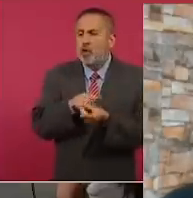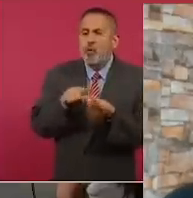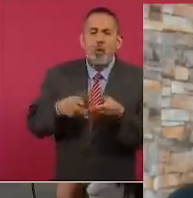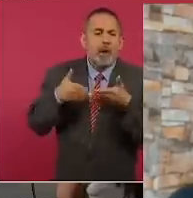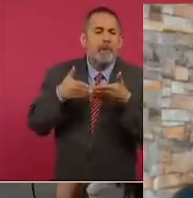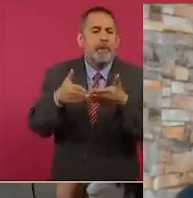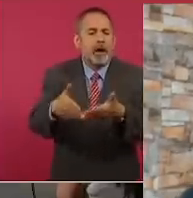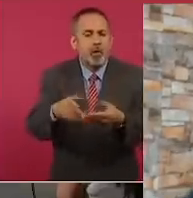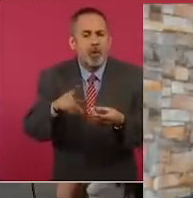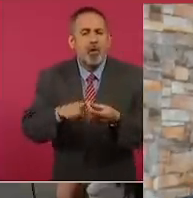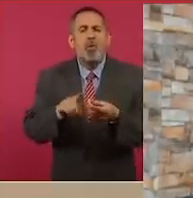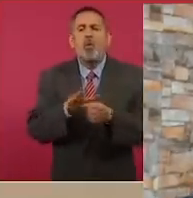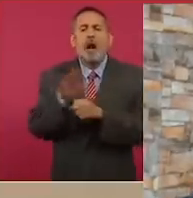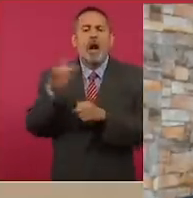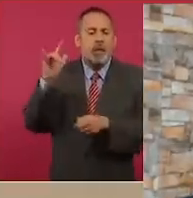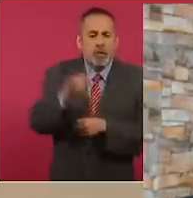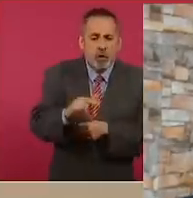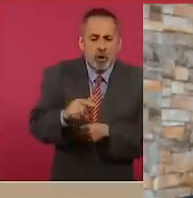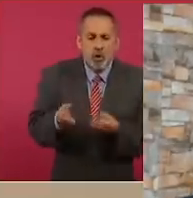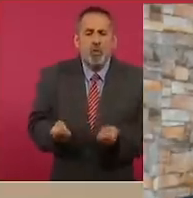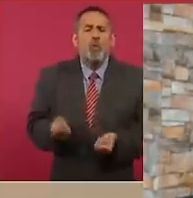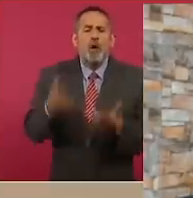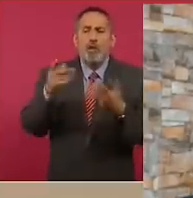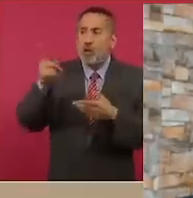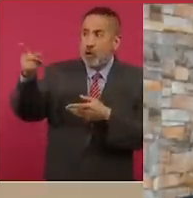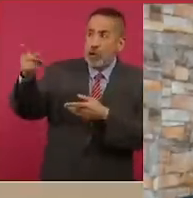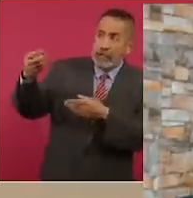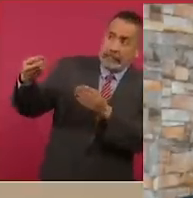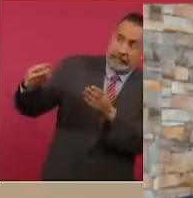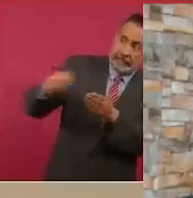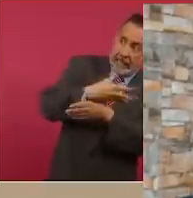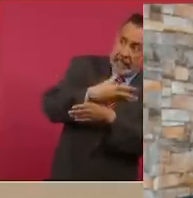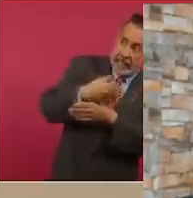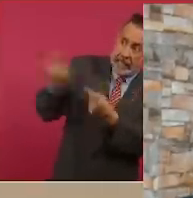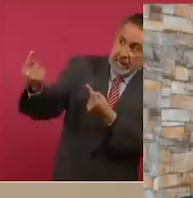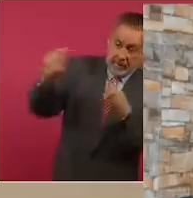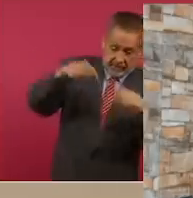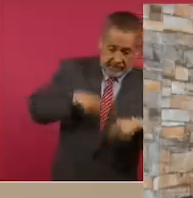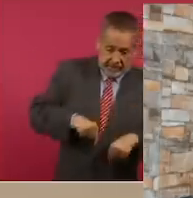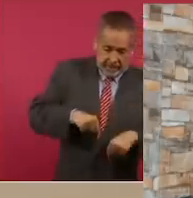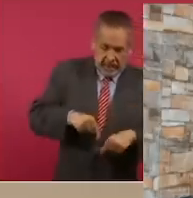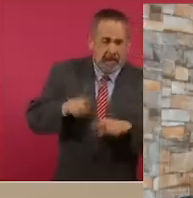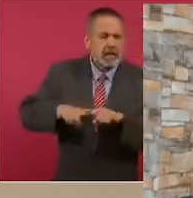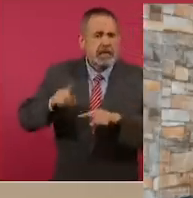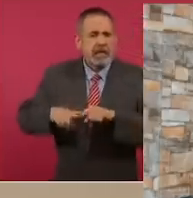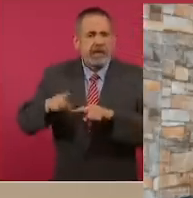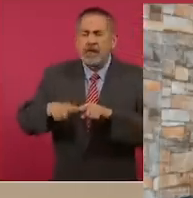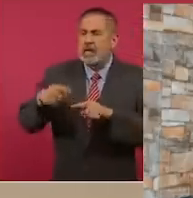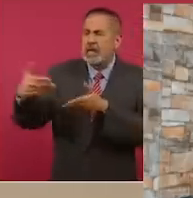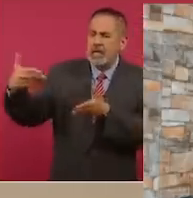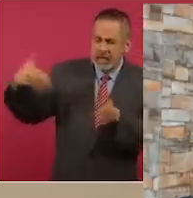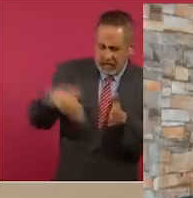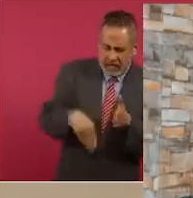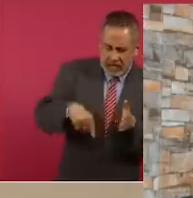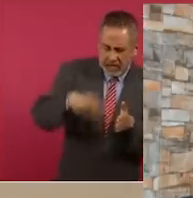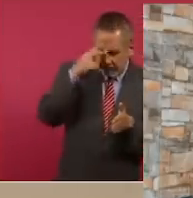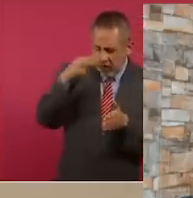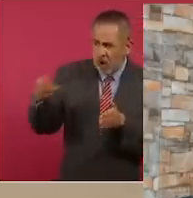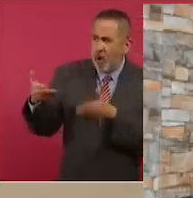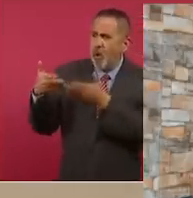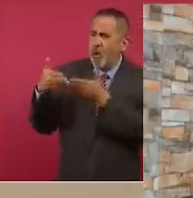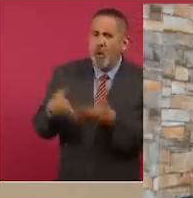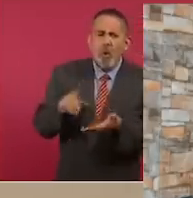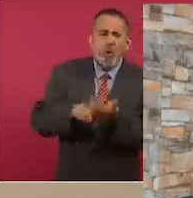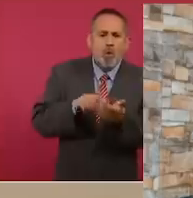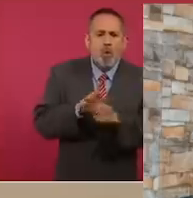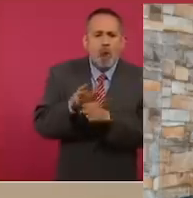embarcaciones Cuándo sale de los puertos chinos o Qué puertos mexicanos a Qué